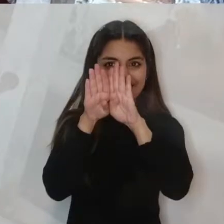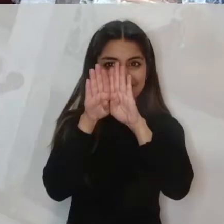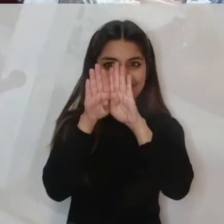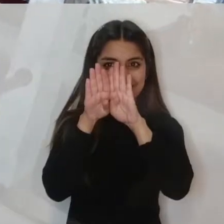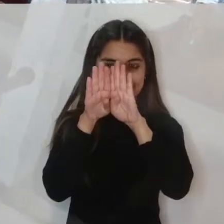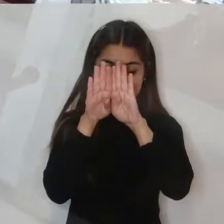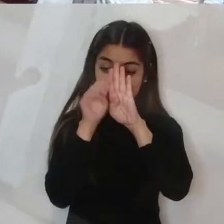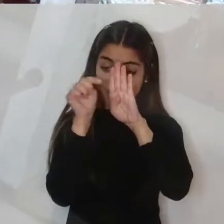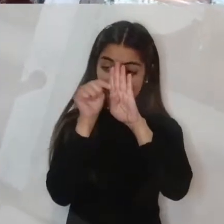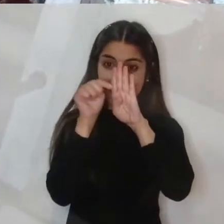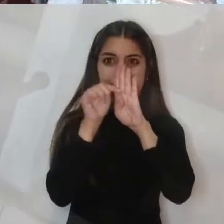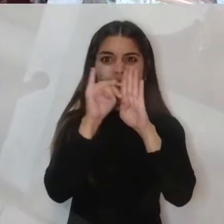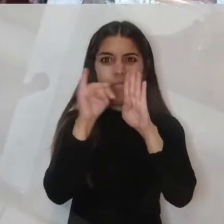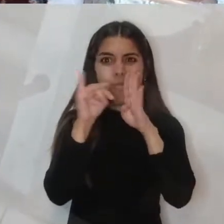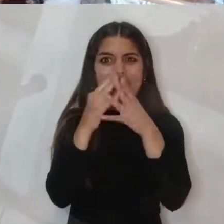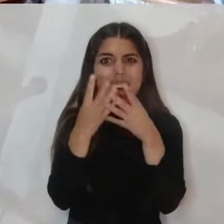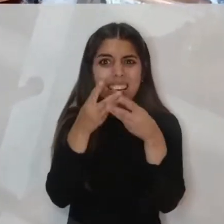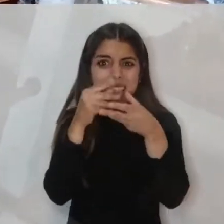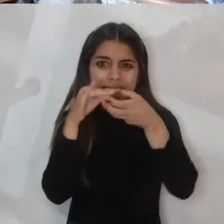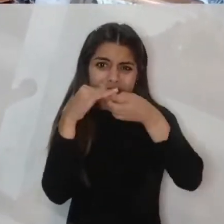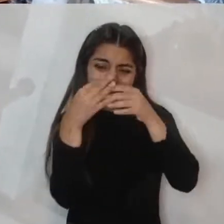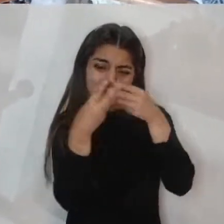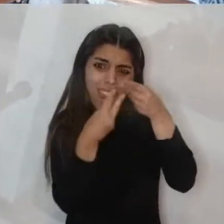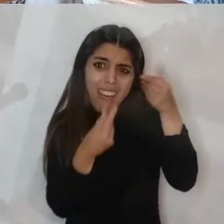para que no se desalgue el tejido.